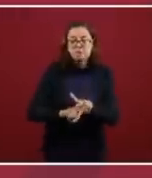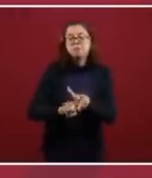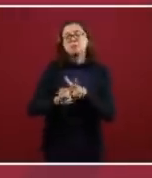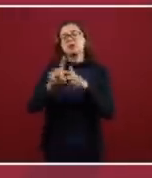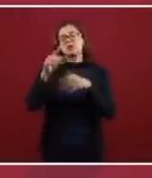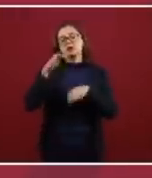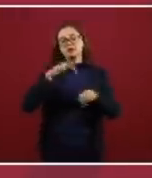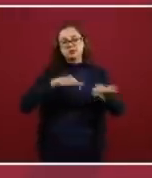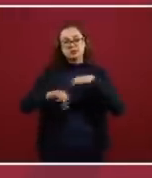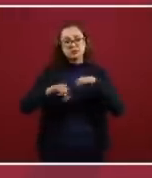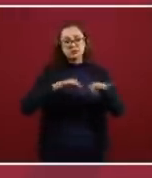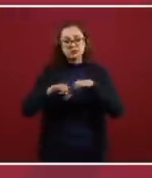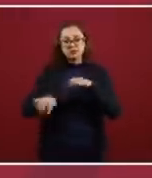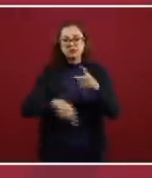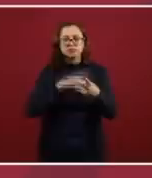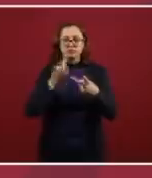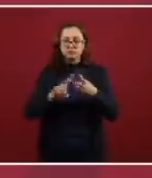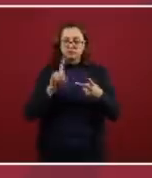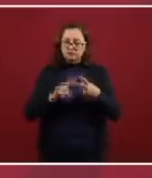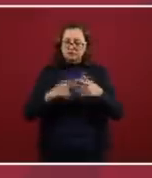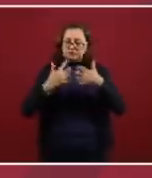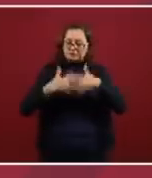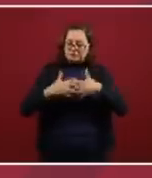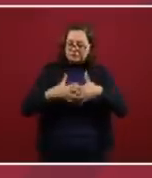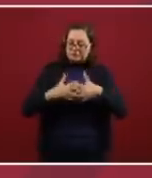a echarse a andar